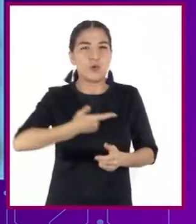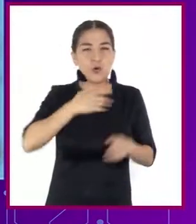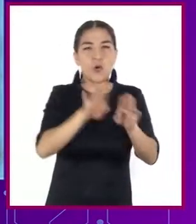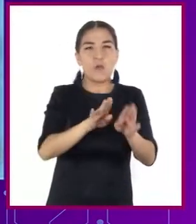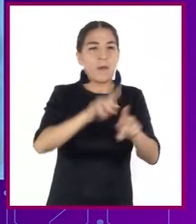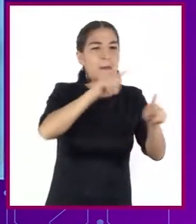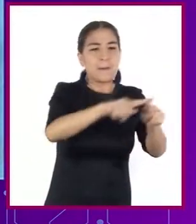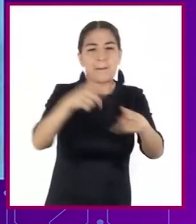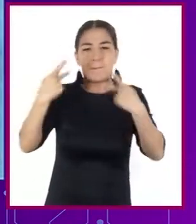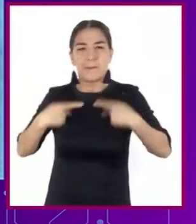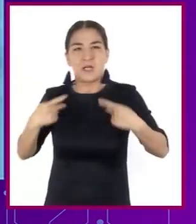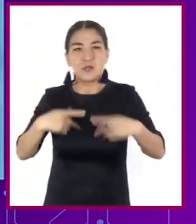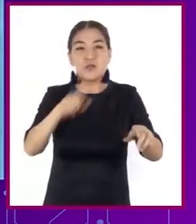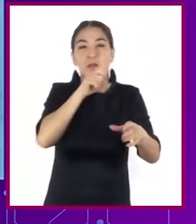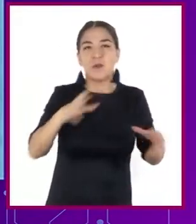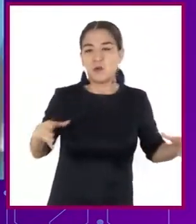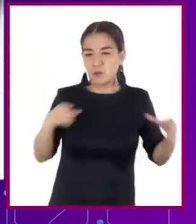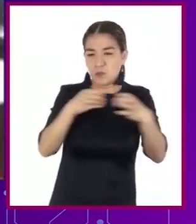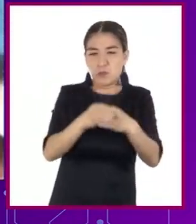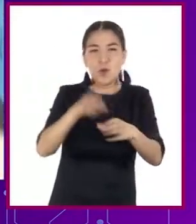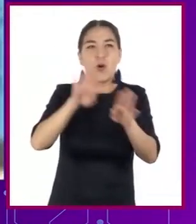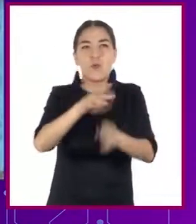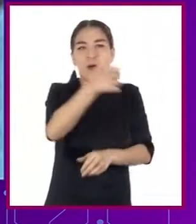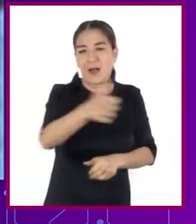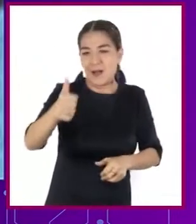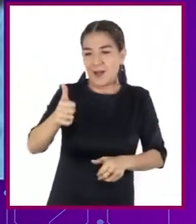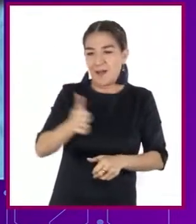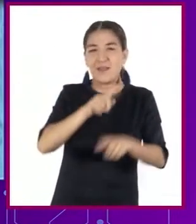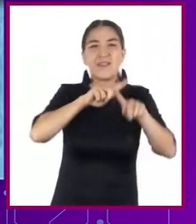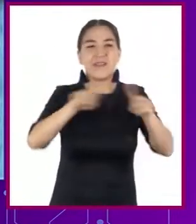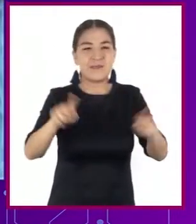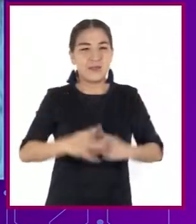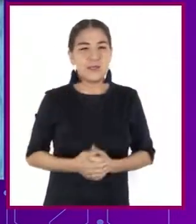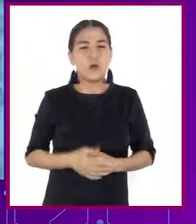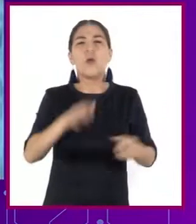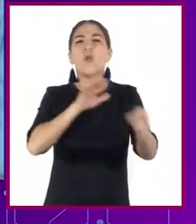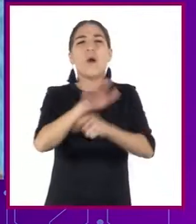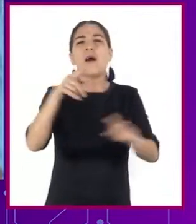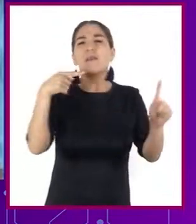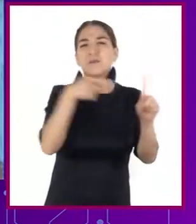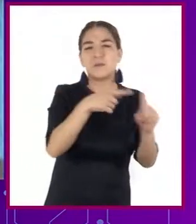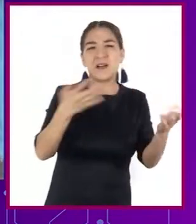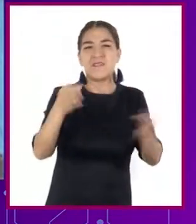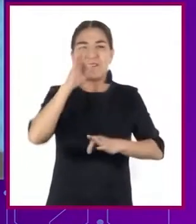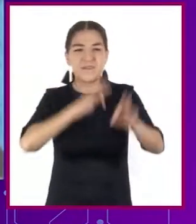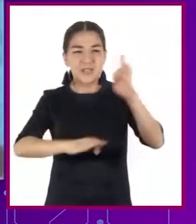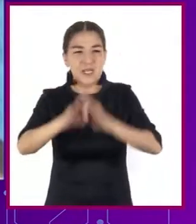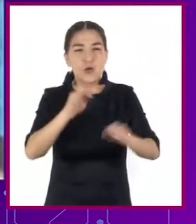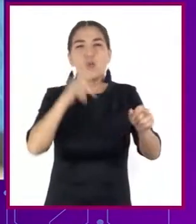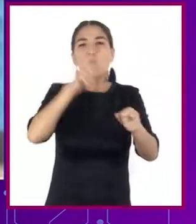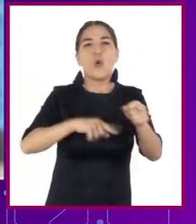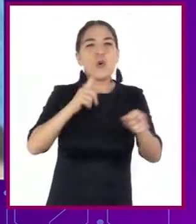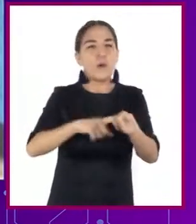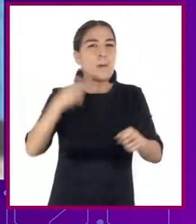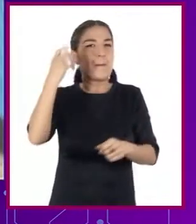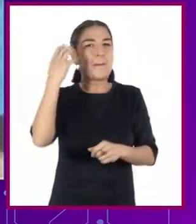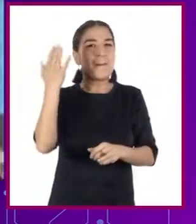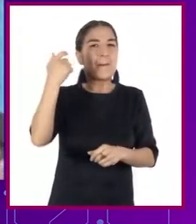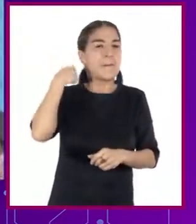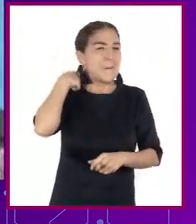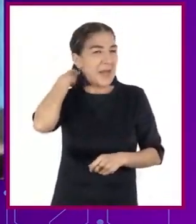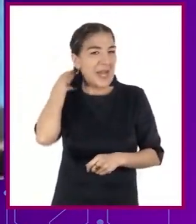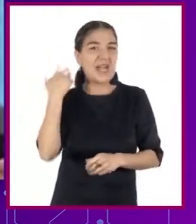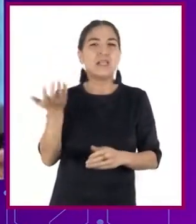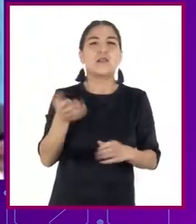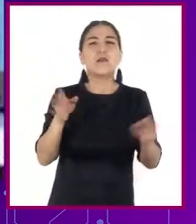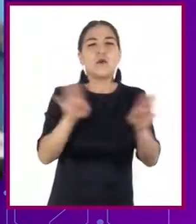los caracterizan frente a los demás. ¿Y cuáles son esos rasgos? Pueden ser físicos, como el color de tu pelo, tu estatura o